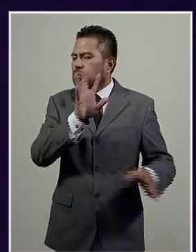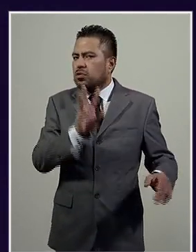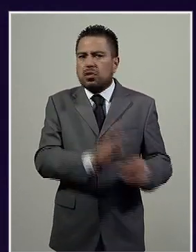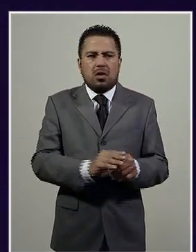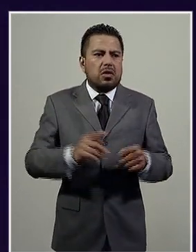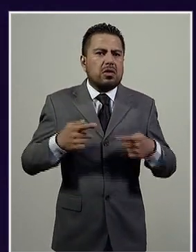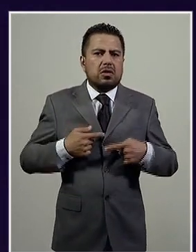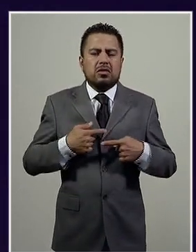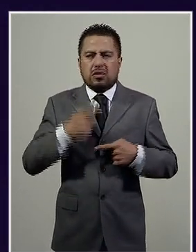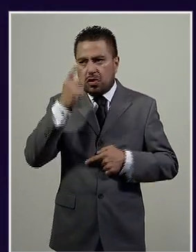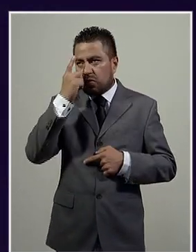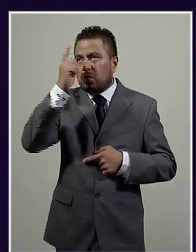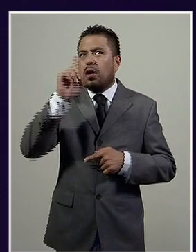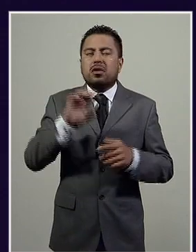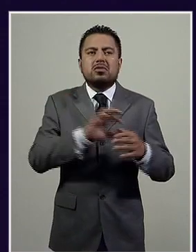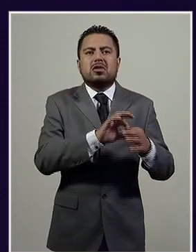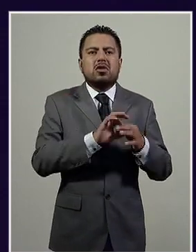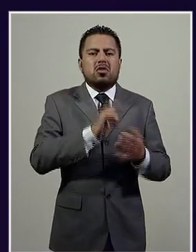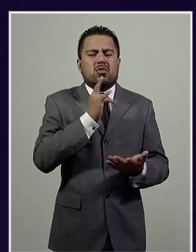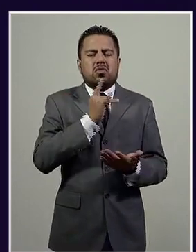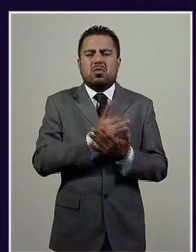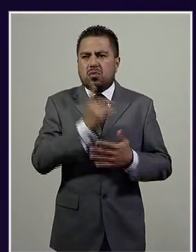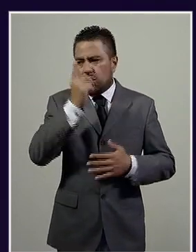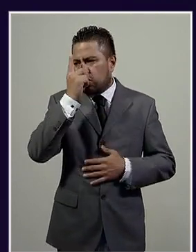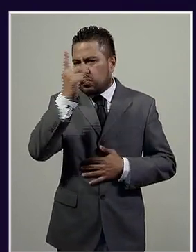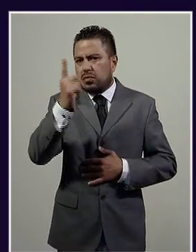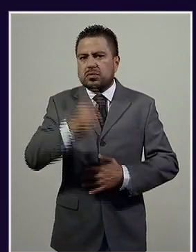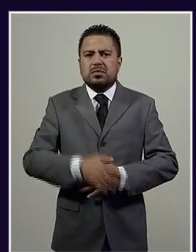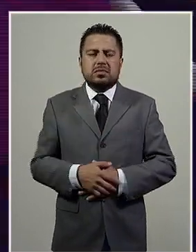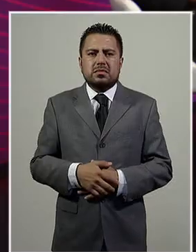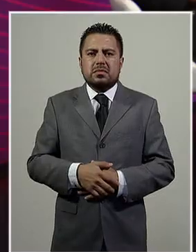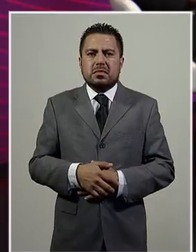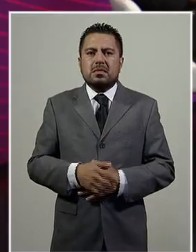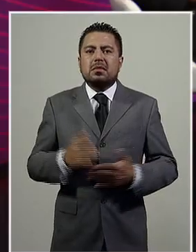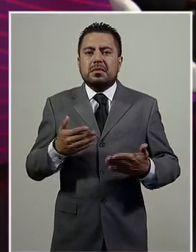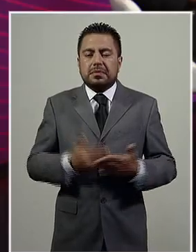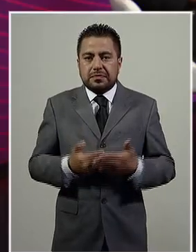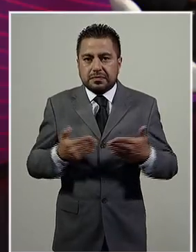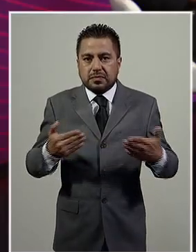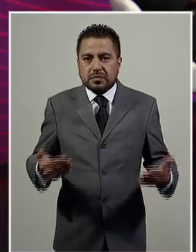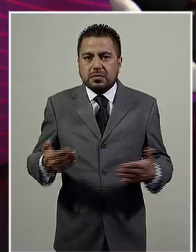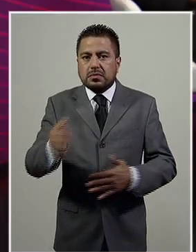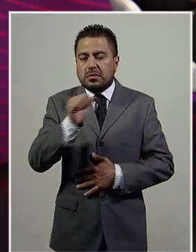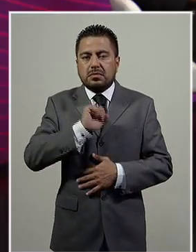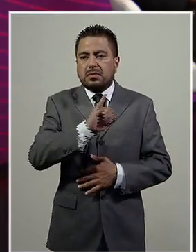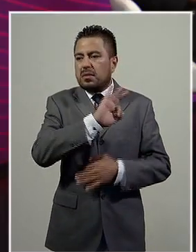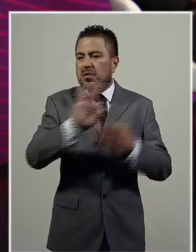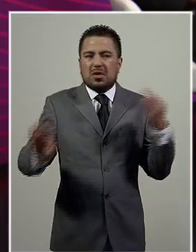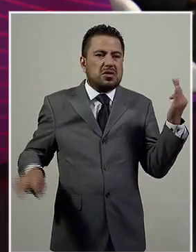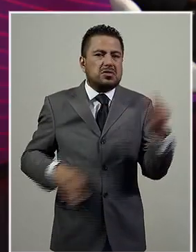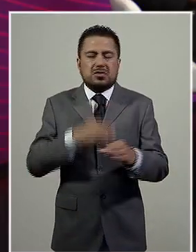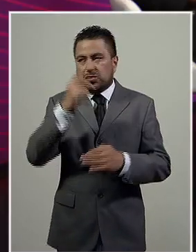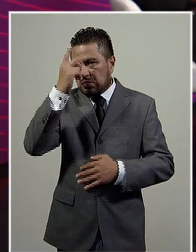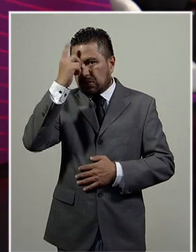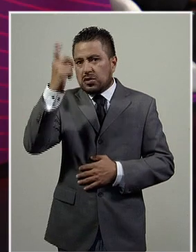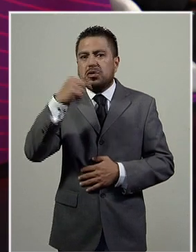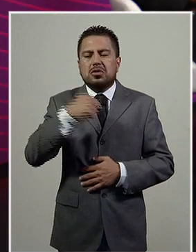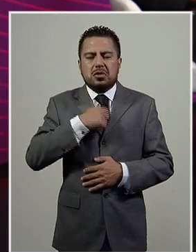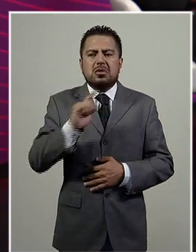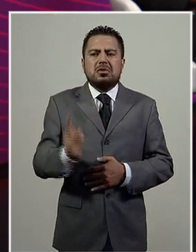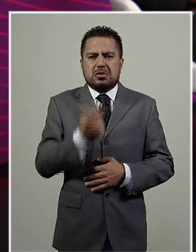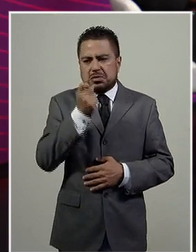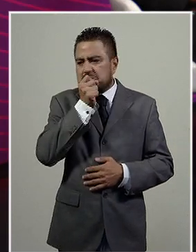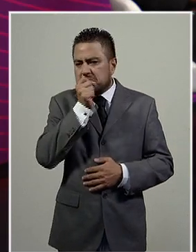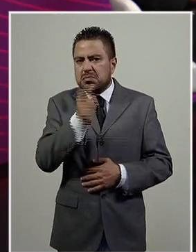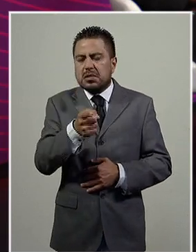todos somos Dios, que Dios es uno. Entonces, si todo y todos somos Dios, pues yo también lo